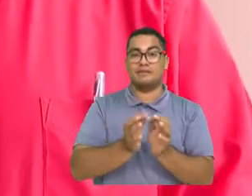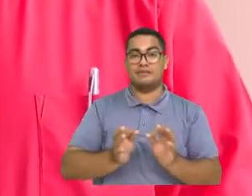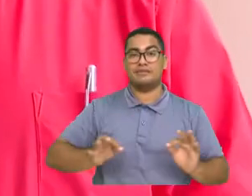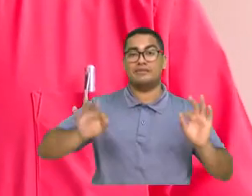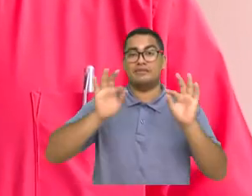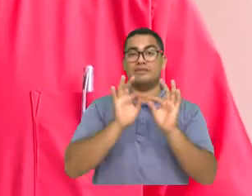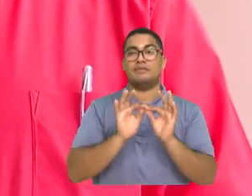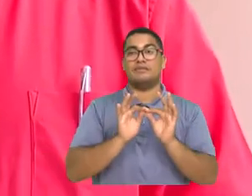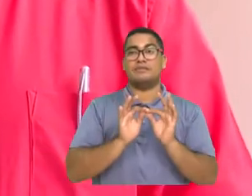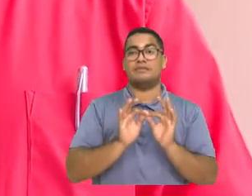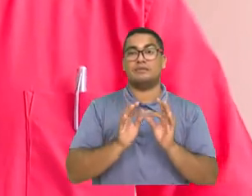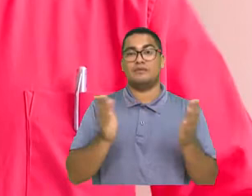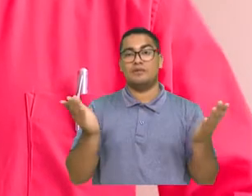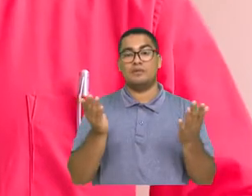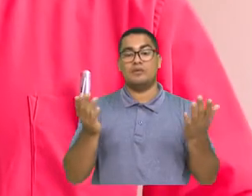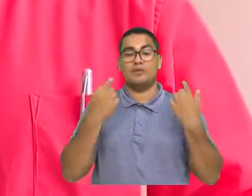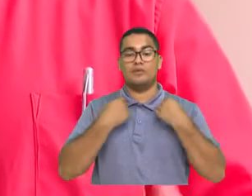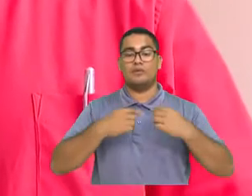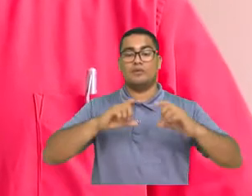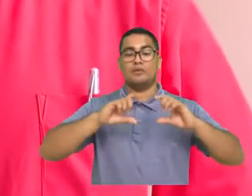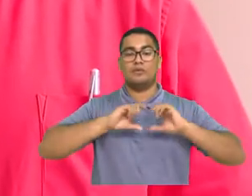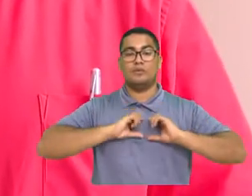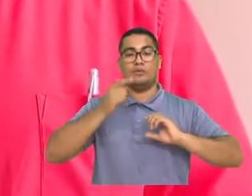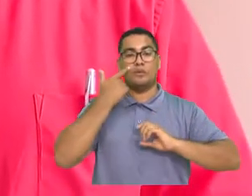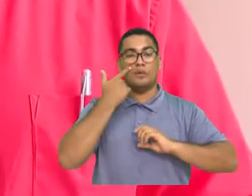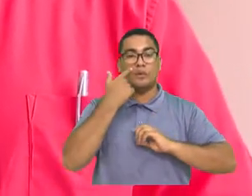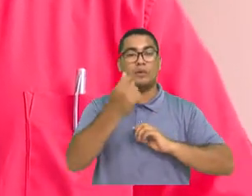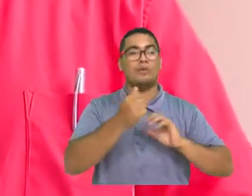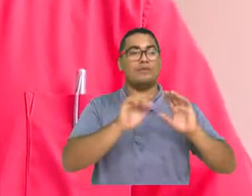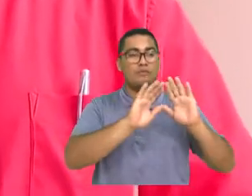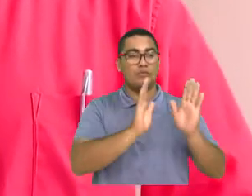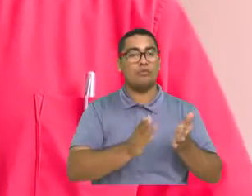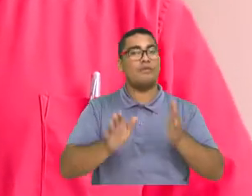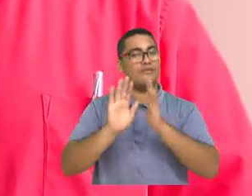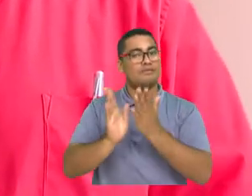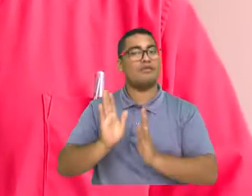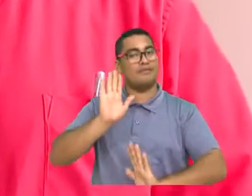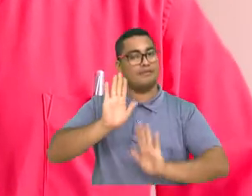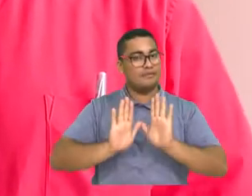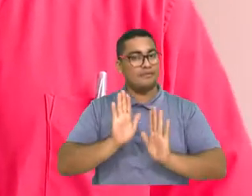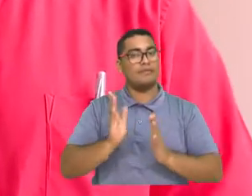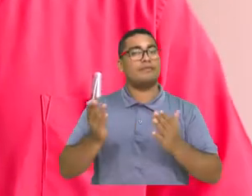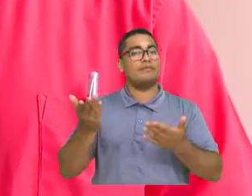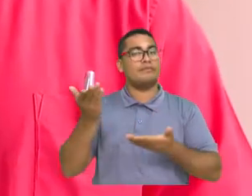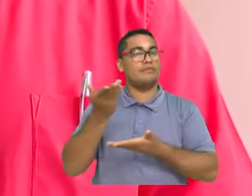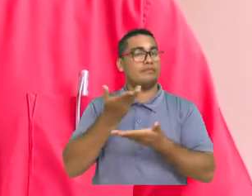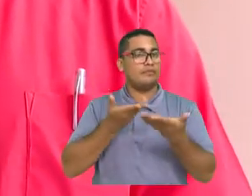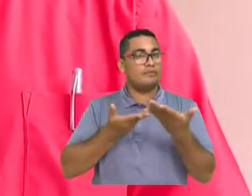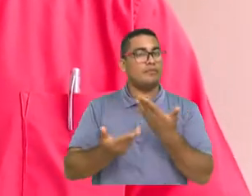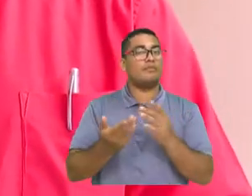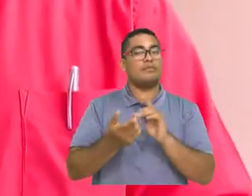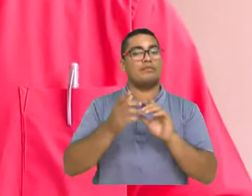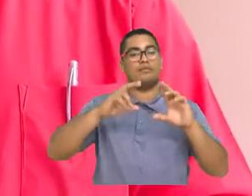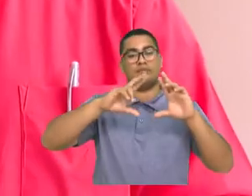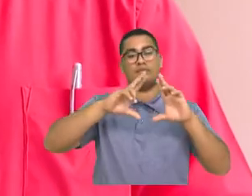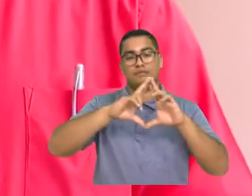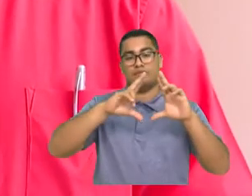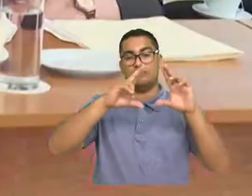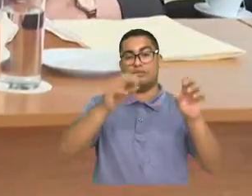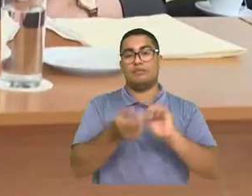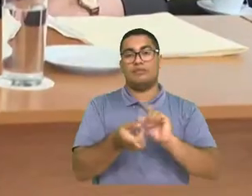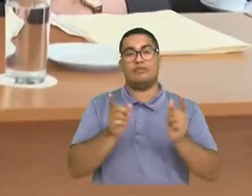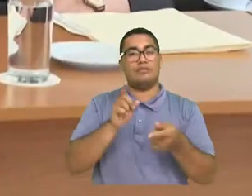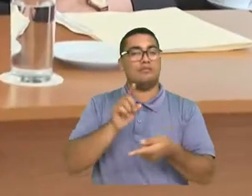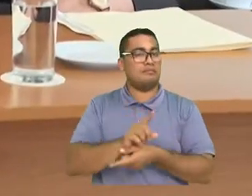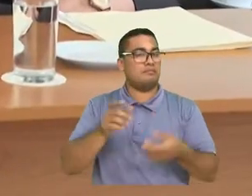esta orden para el reconocimiento de la participación de la mujer en los procesos de cambio y transformaciones que estamos realizando en nuestro